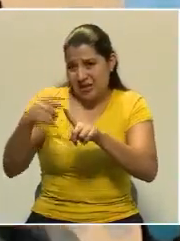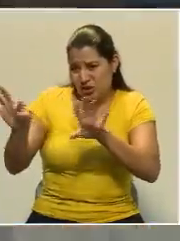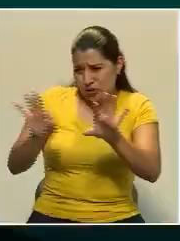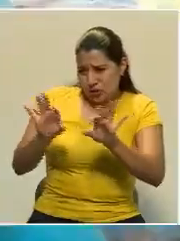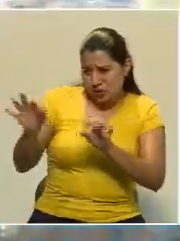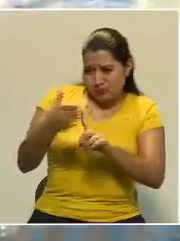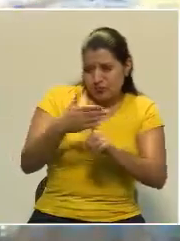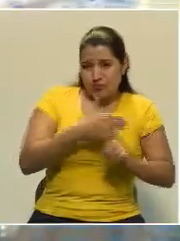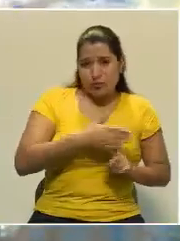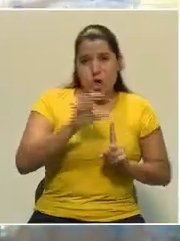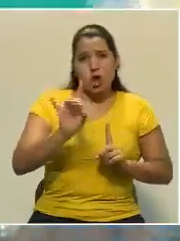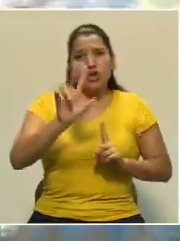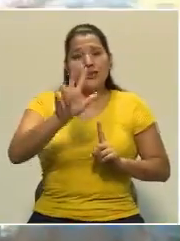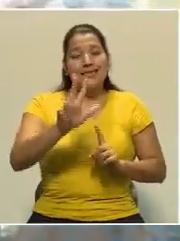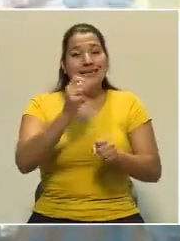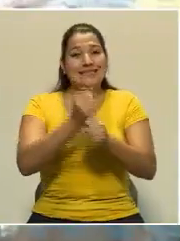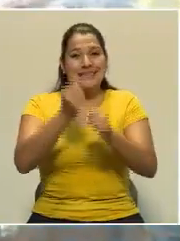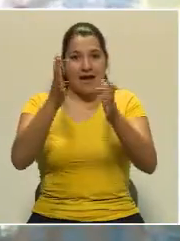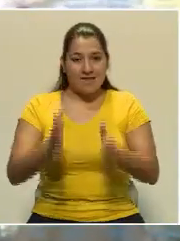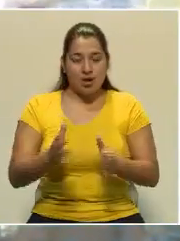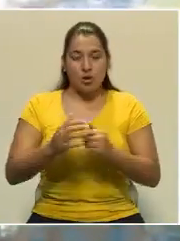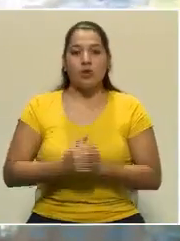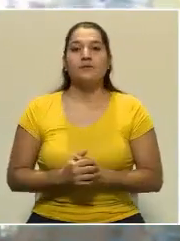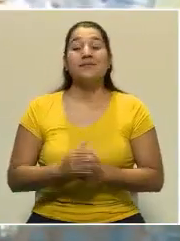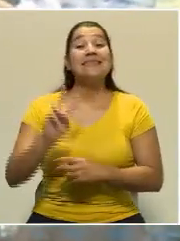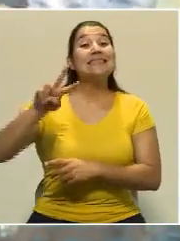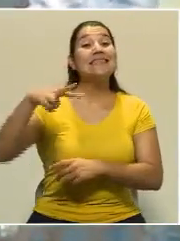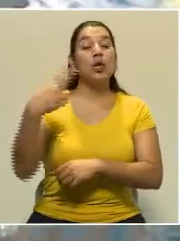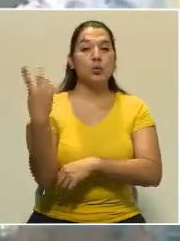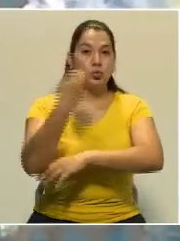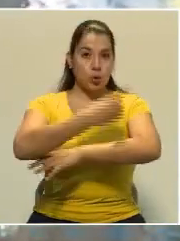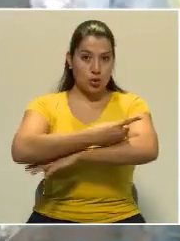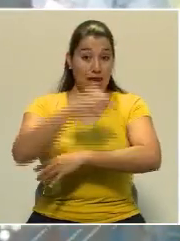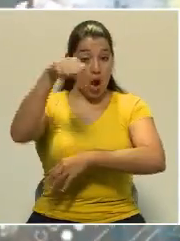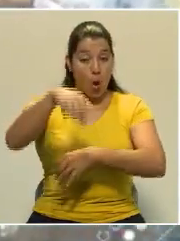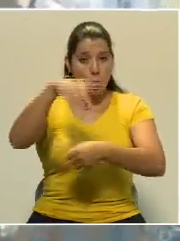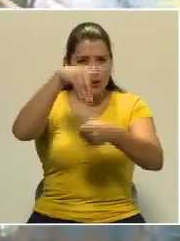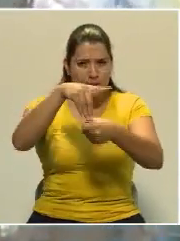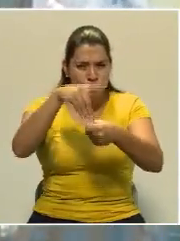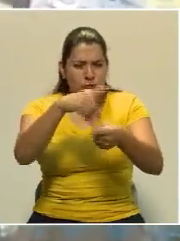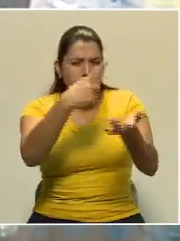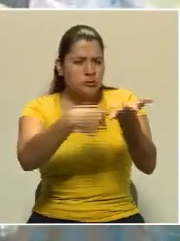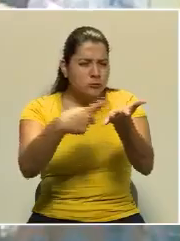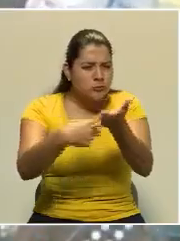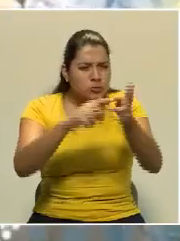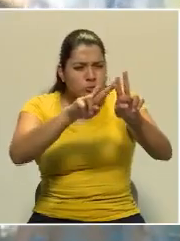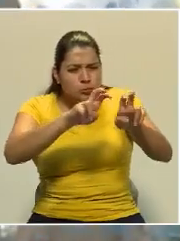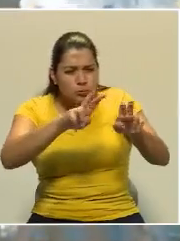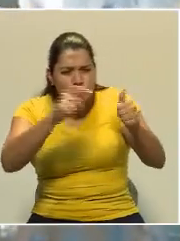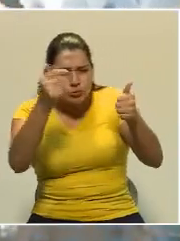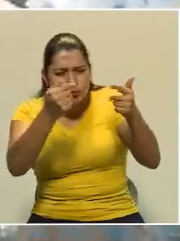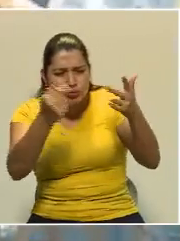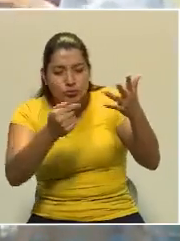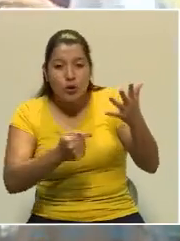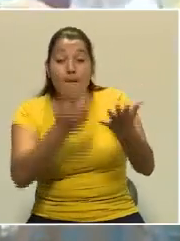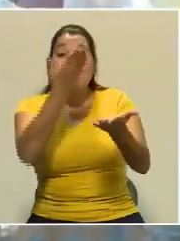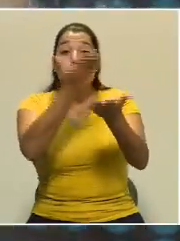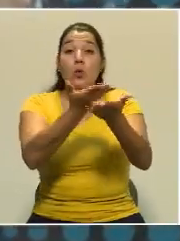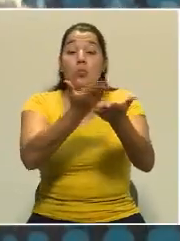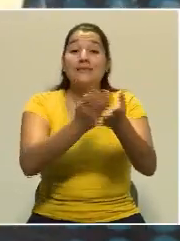aislados. Por segundo día consecutivo, los diputados analizaron punto por punto las mociones presentadas al